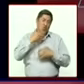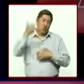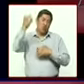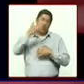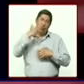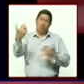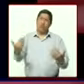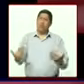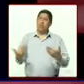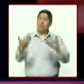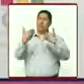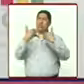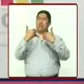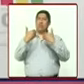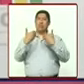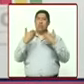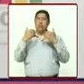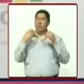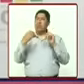democracia.